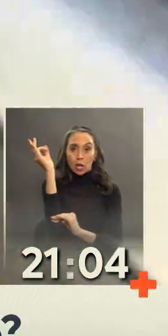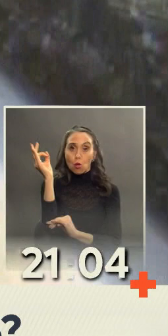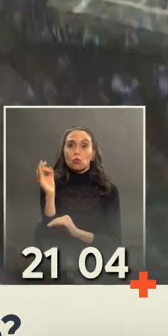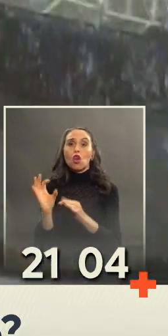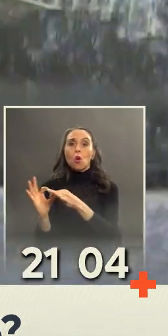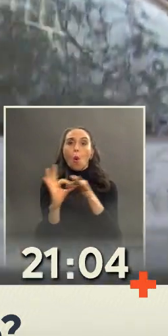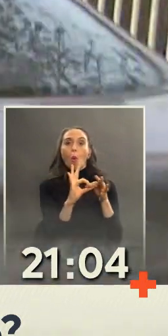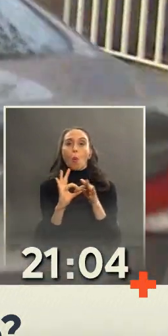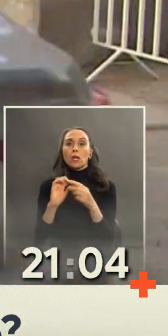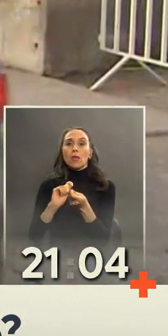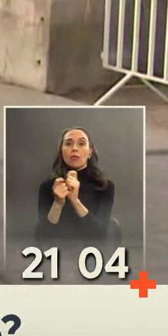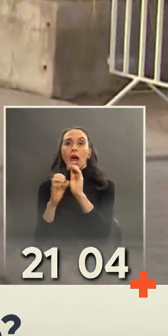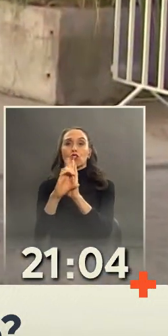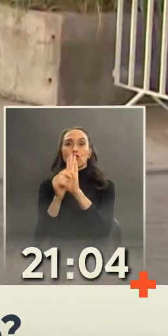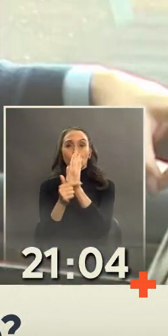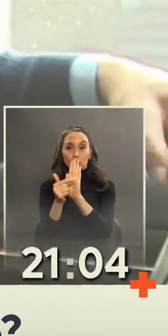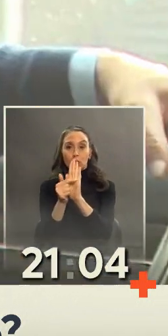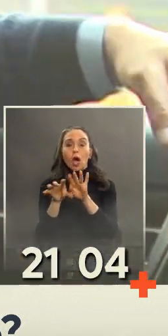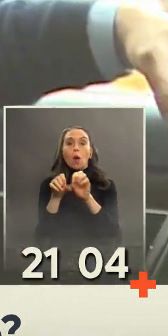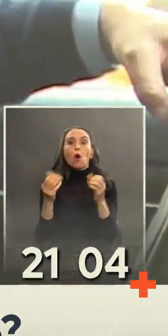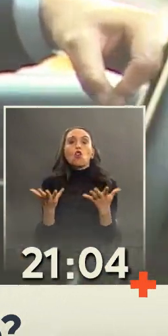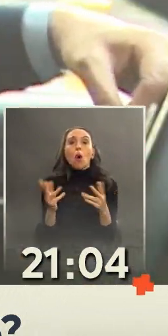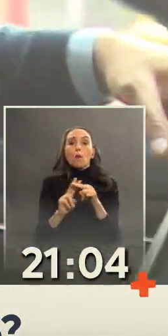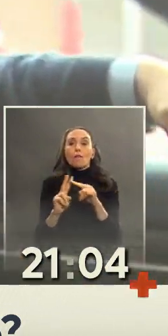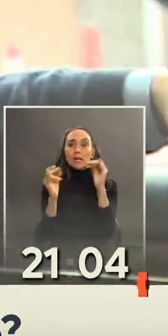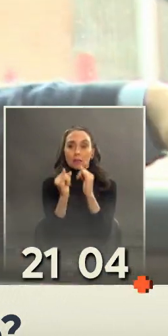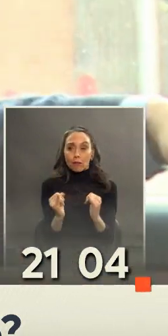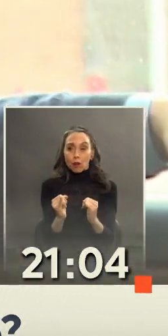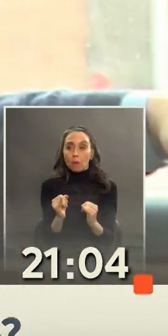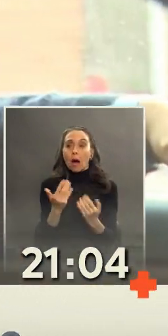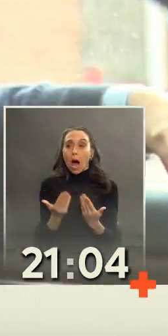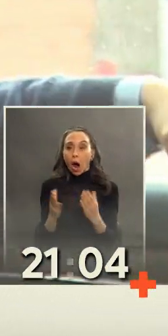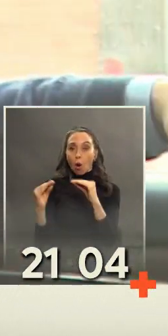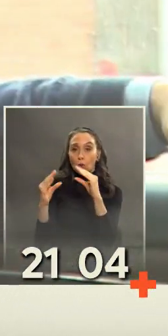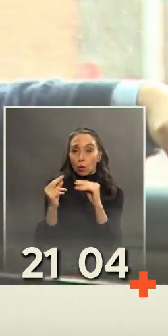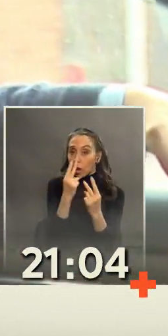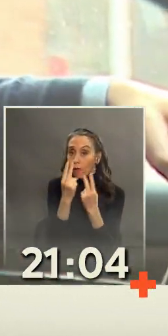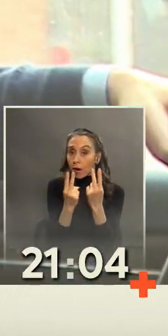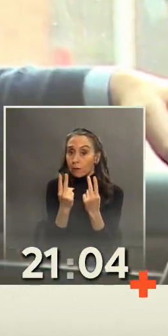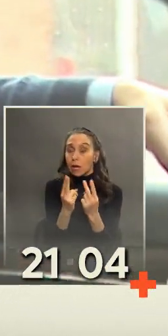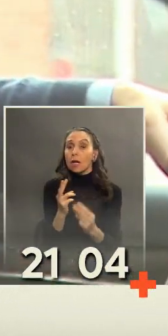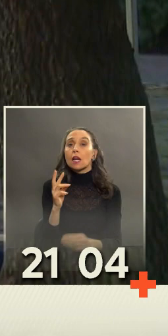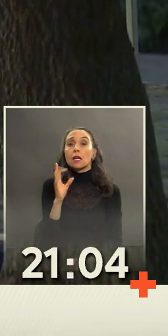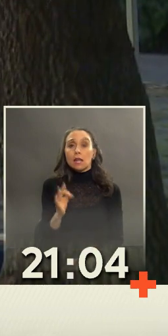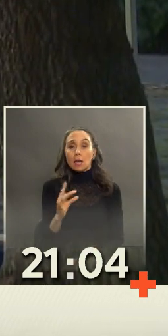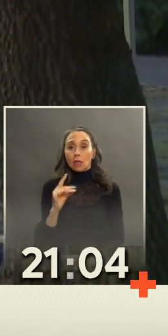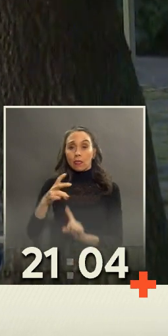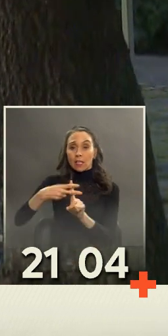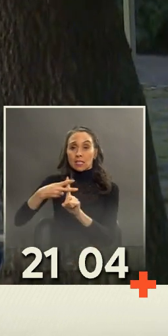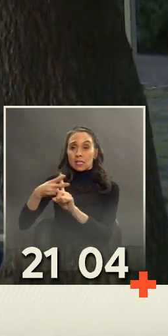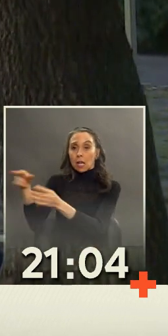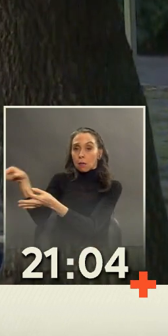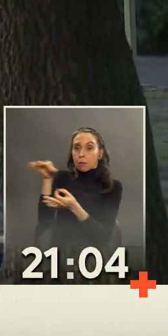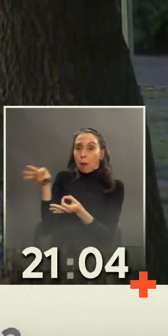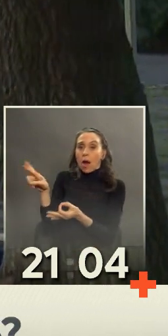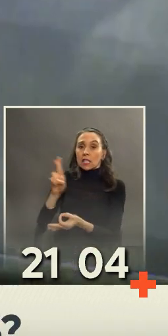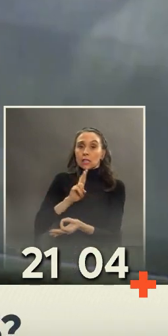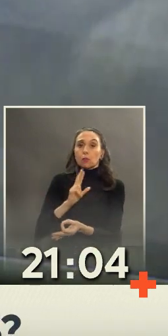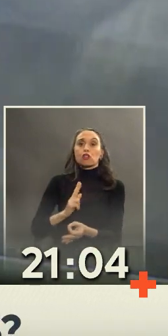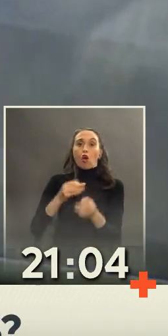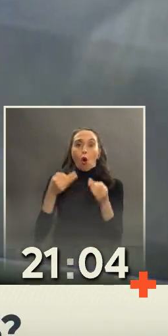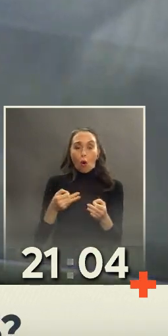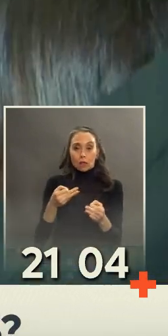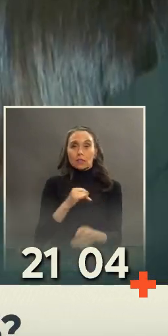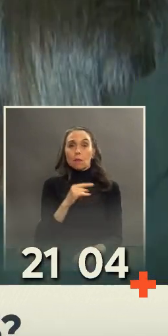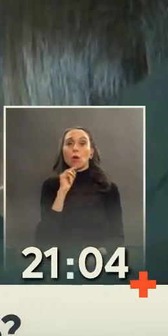Constituyente para lograr un acuerdo sobre el mecanismo. Vamos a ver ahora, esperamos tener hoy día la respuesta oficial de la Democracia Cristiana. Horas más tarde anunciaron un